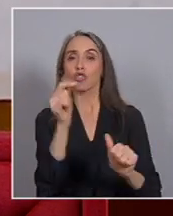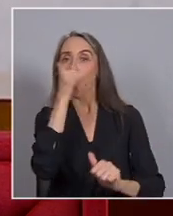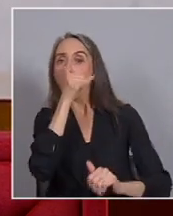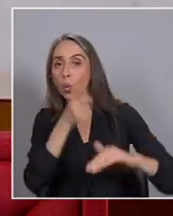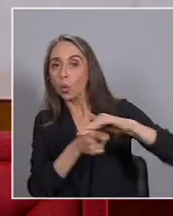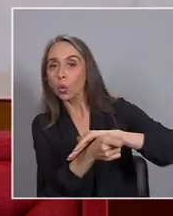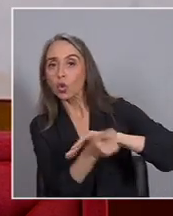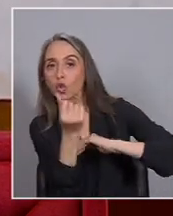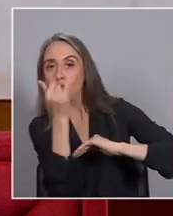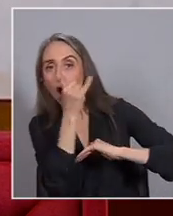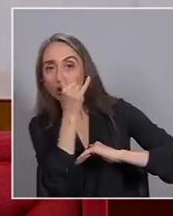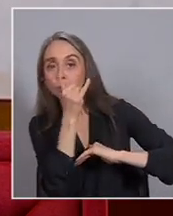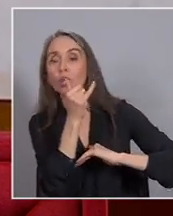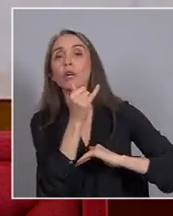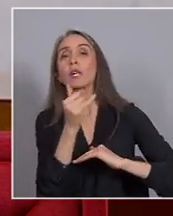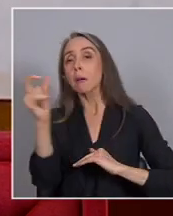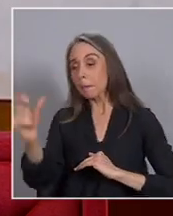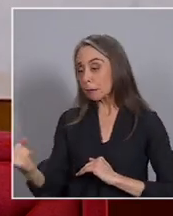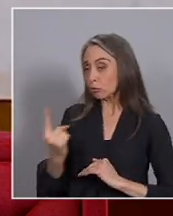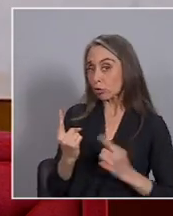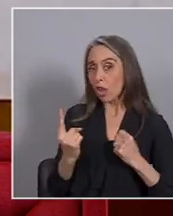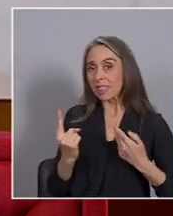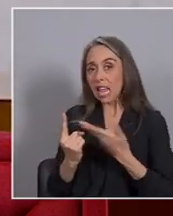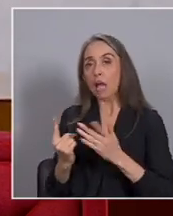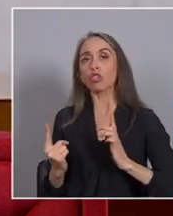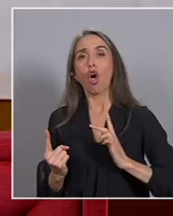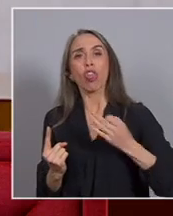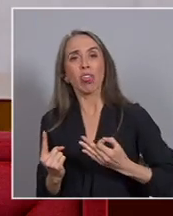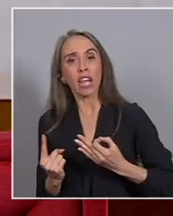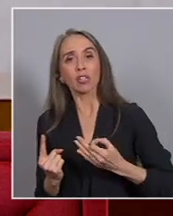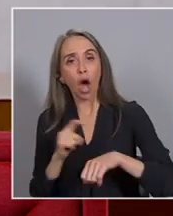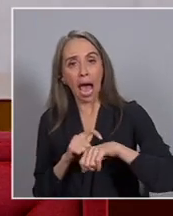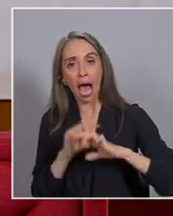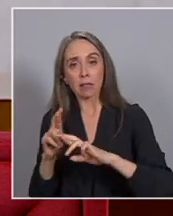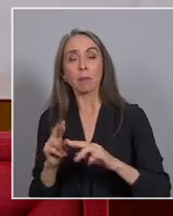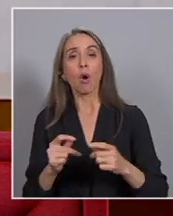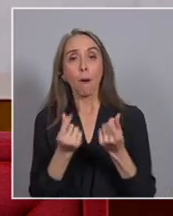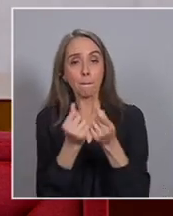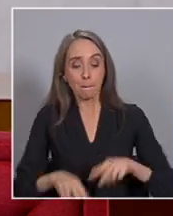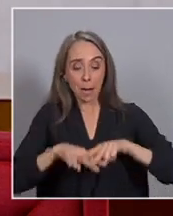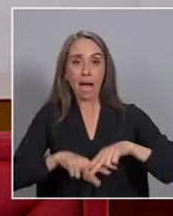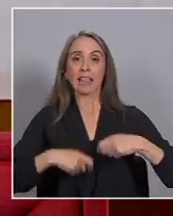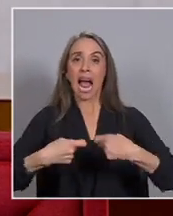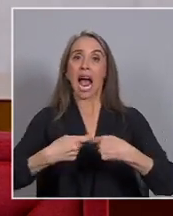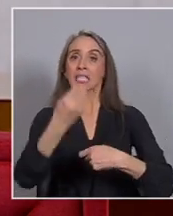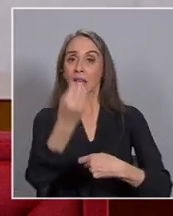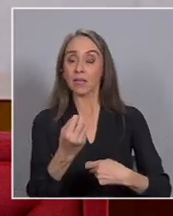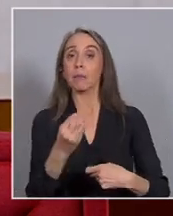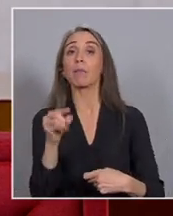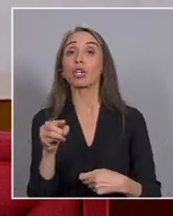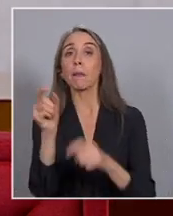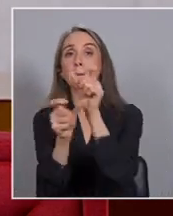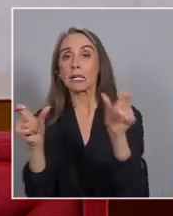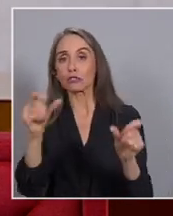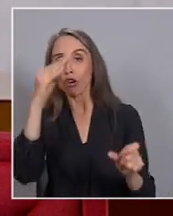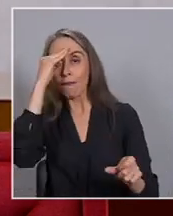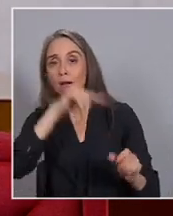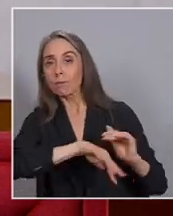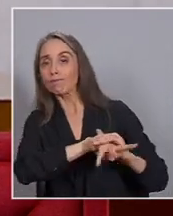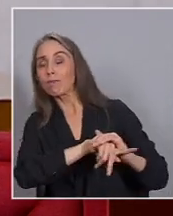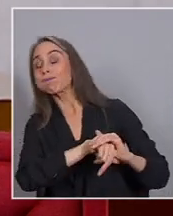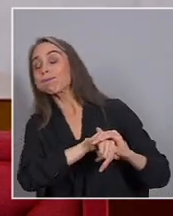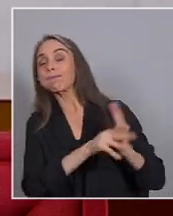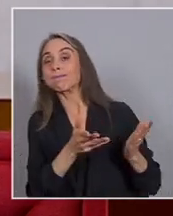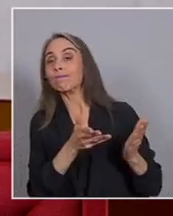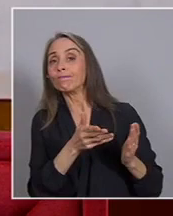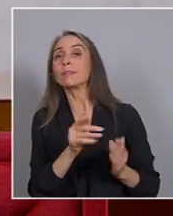corrupción, que entreguen un trato digno y oportuno y que gasten bien los recursos, porque sabemos que en ellos se juega la confianza de las personas.